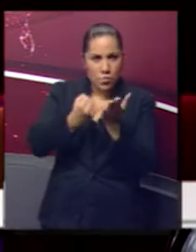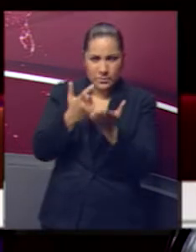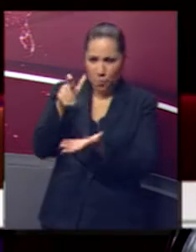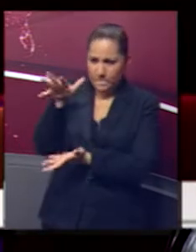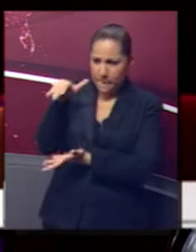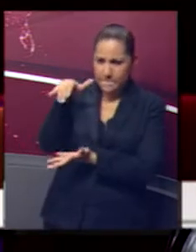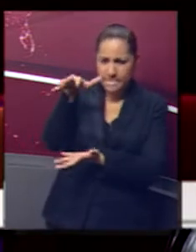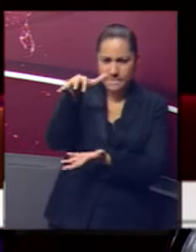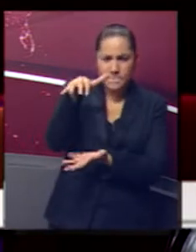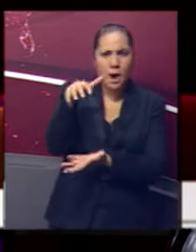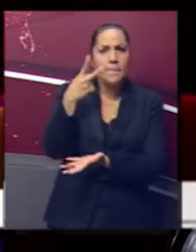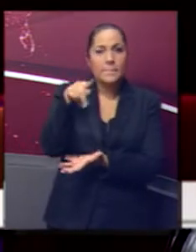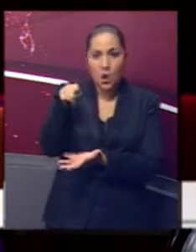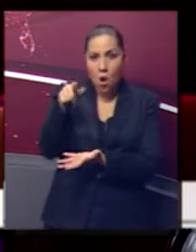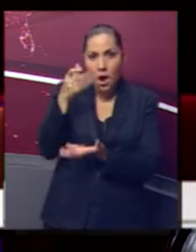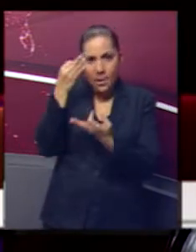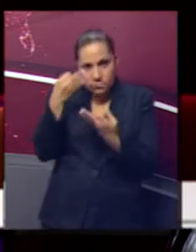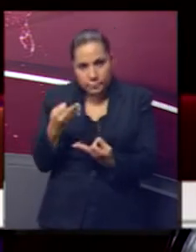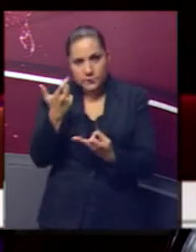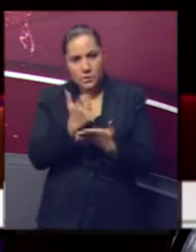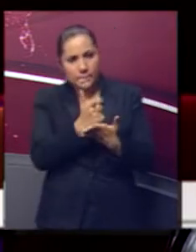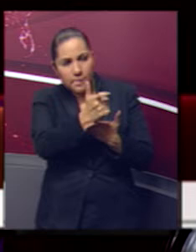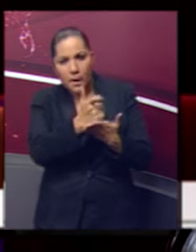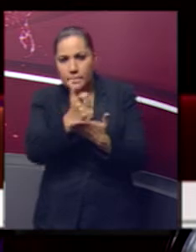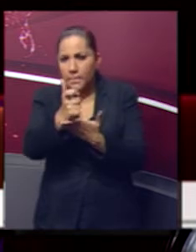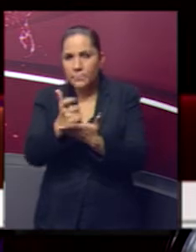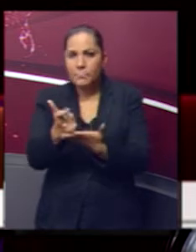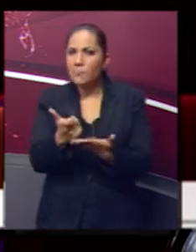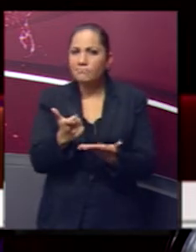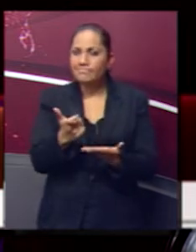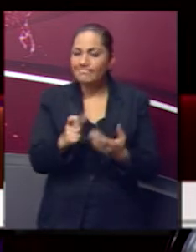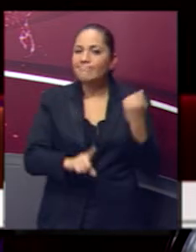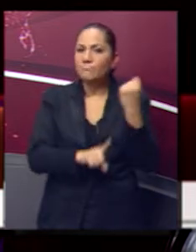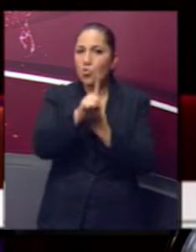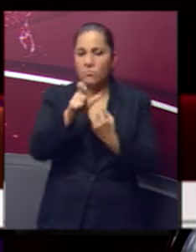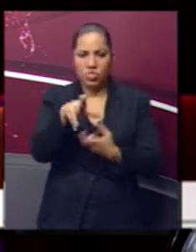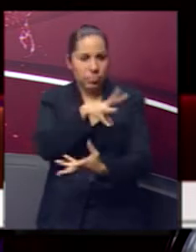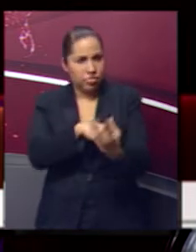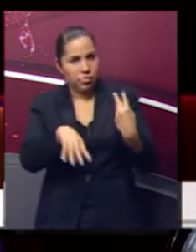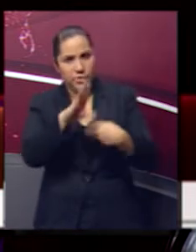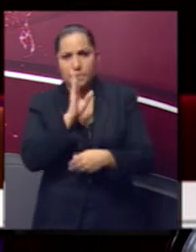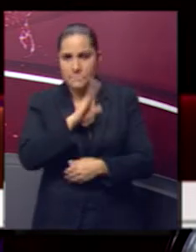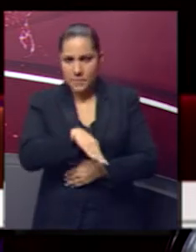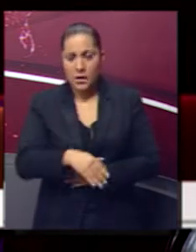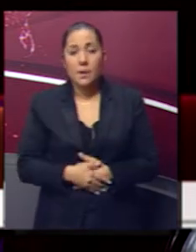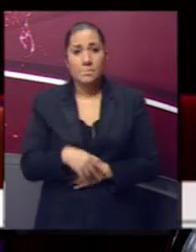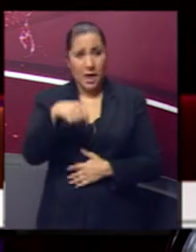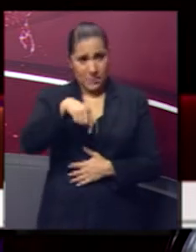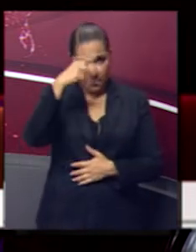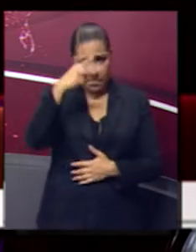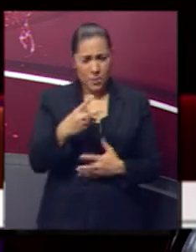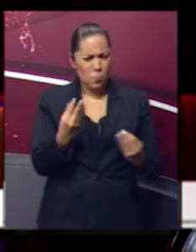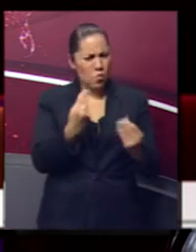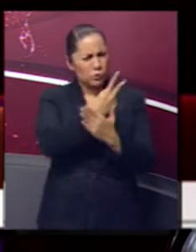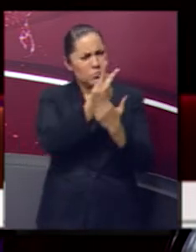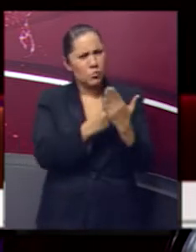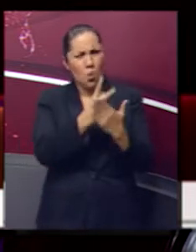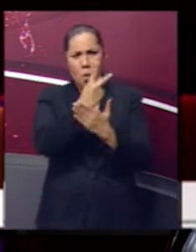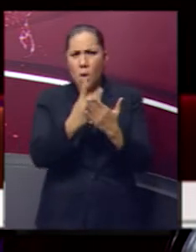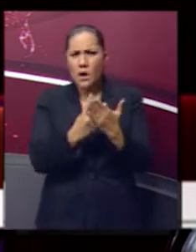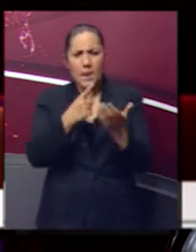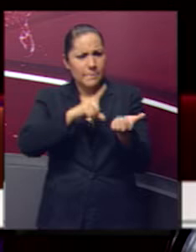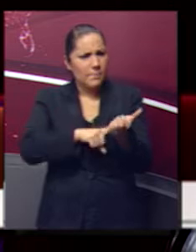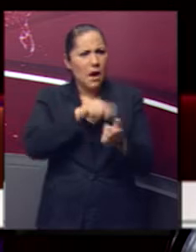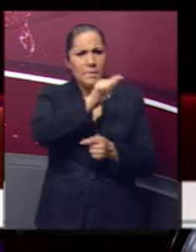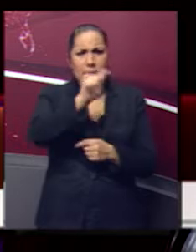tiene, según el Coneval, alrededor de 7,000 programas sociales que le cuestan al Estado mexicano 1.1 billones de pesos y